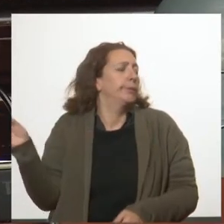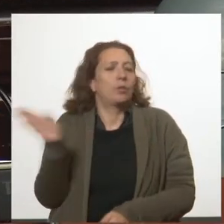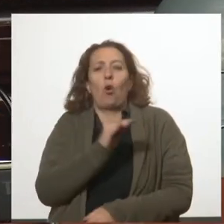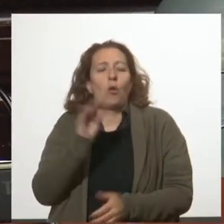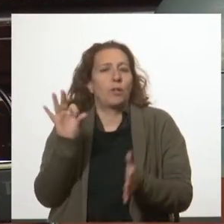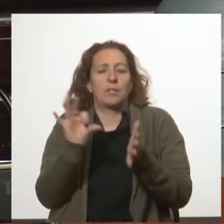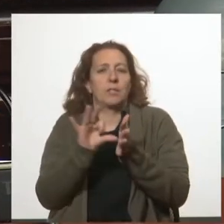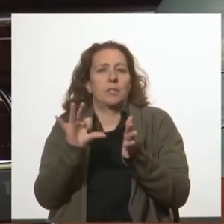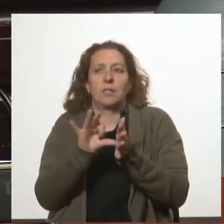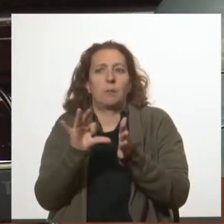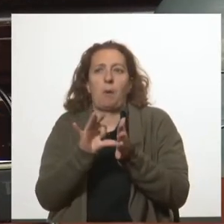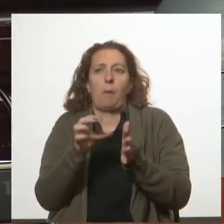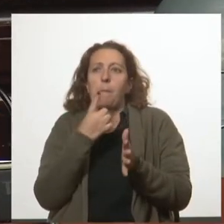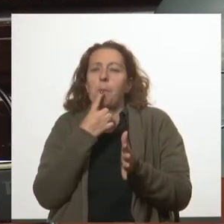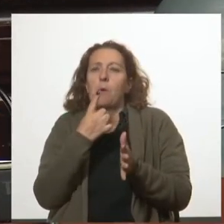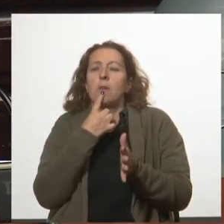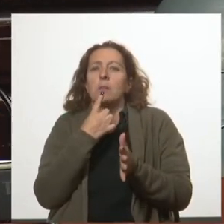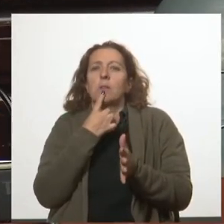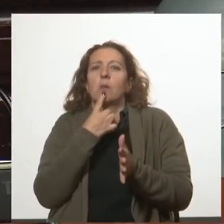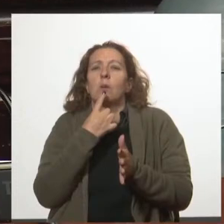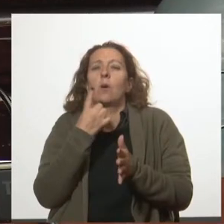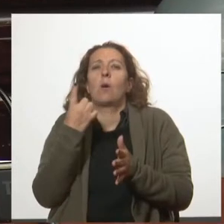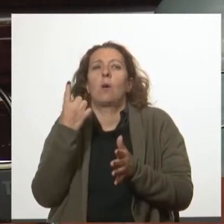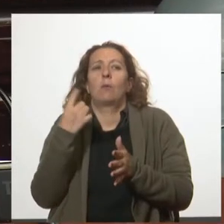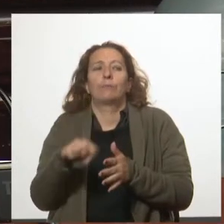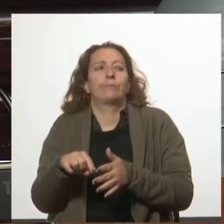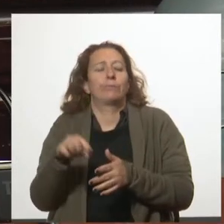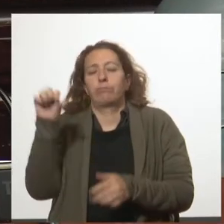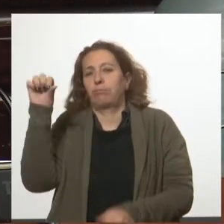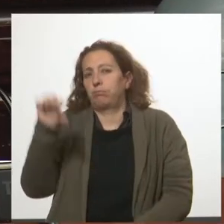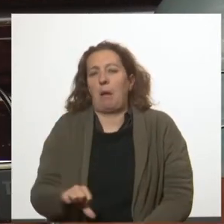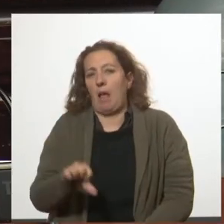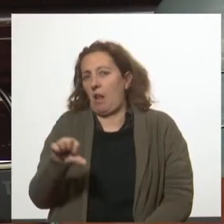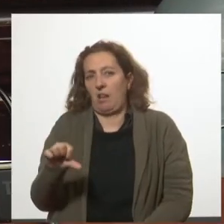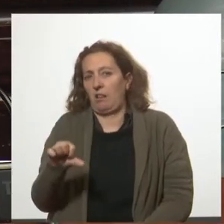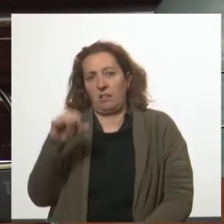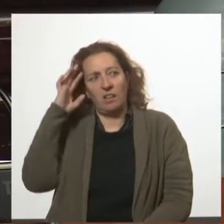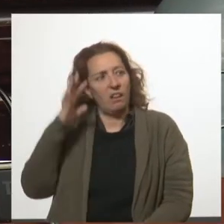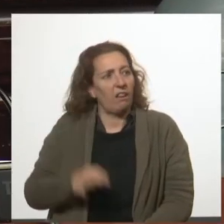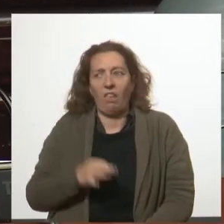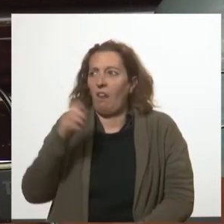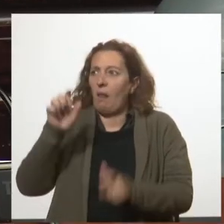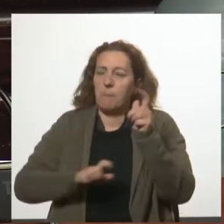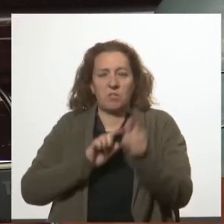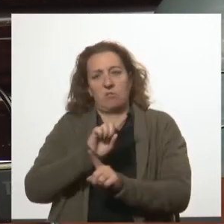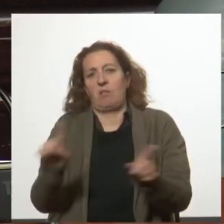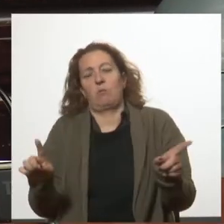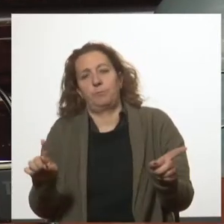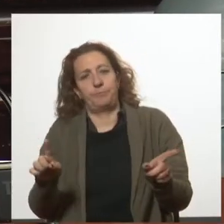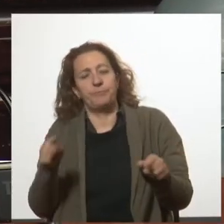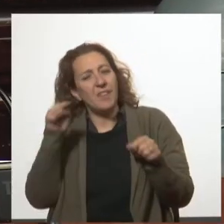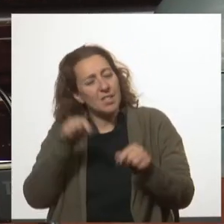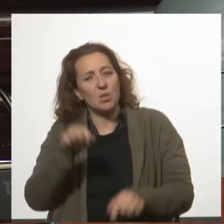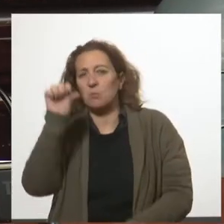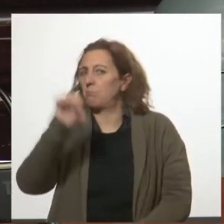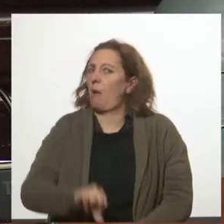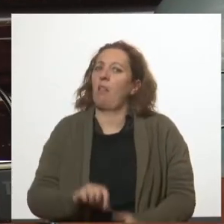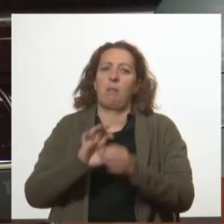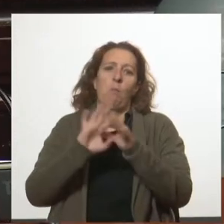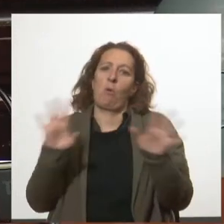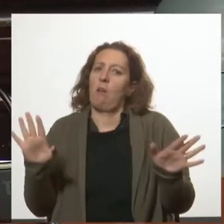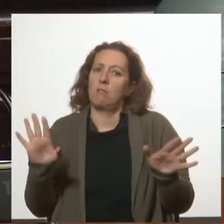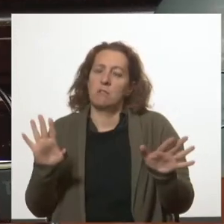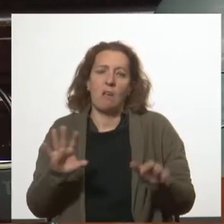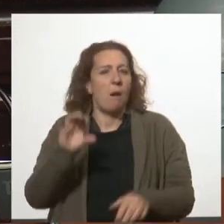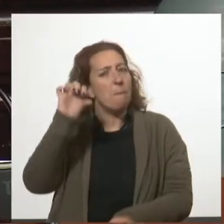va a caer en descrédito y creo que eso es lo que le hace mal a la democracia así como creo que le hace